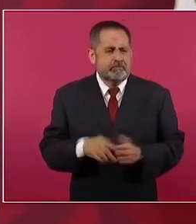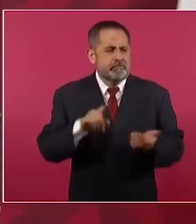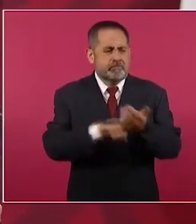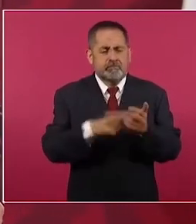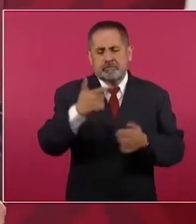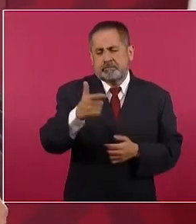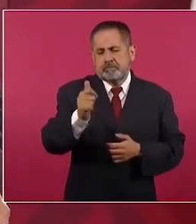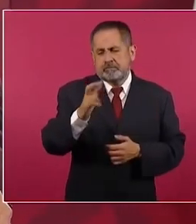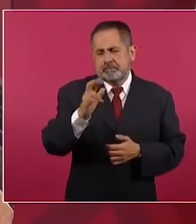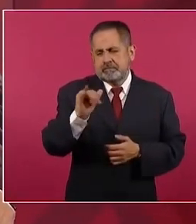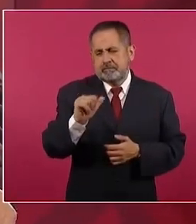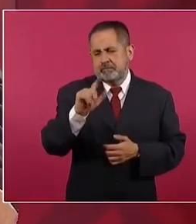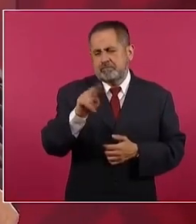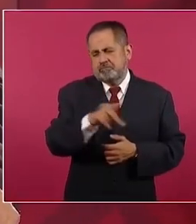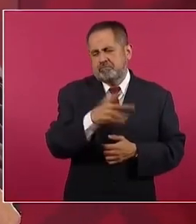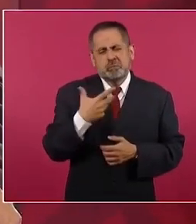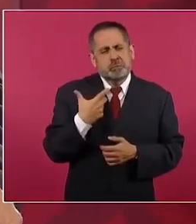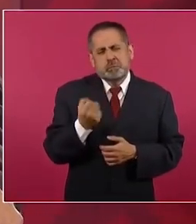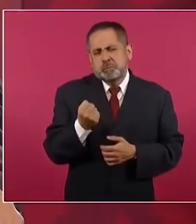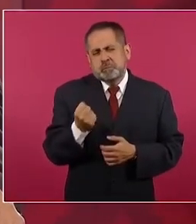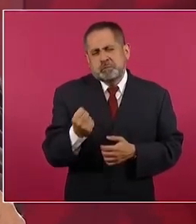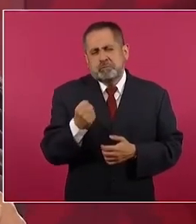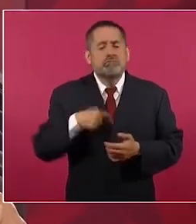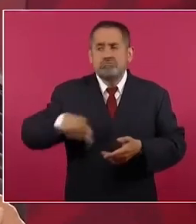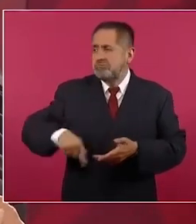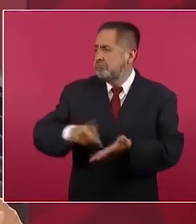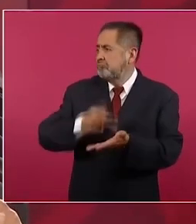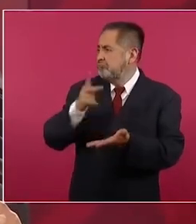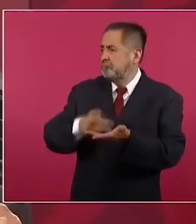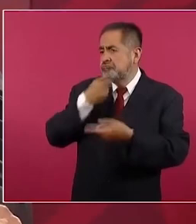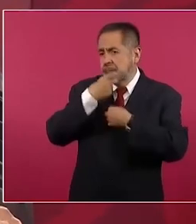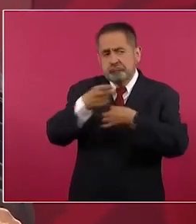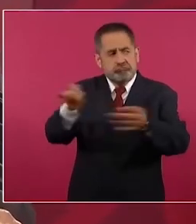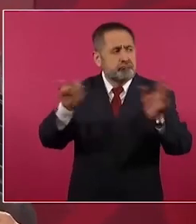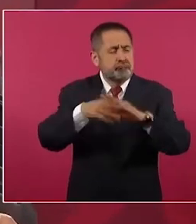García Luna. Yo aquí lo dije.